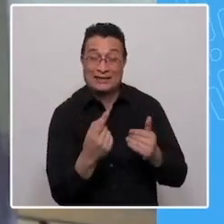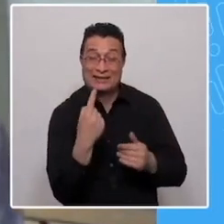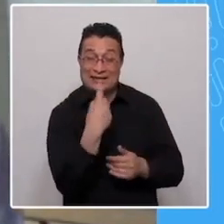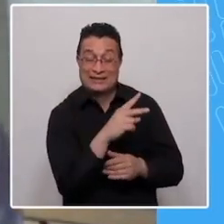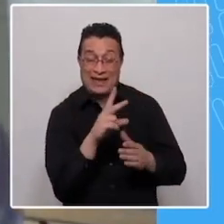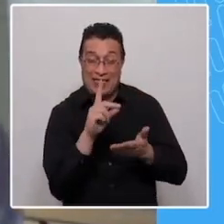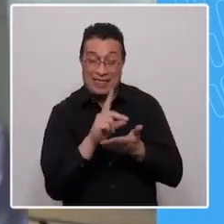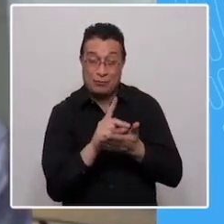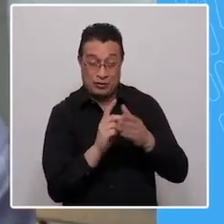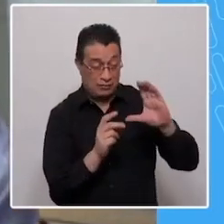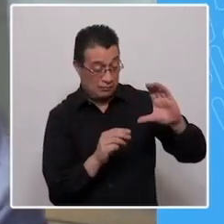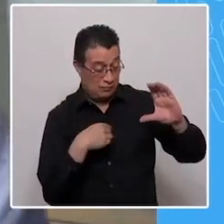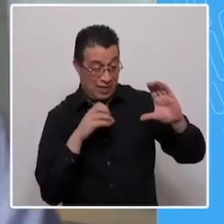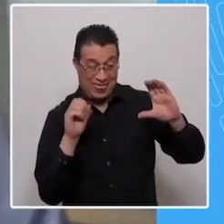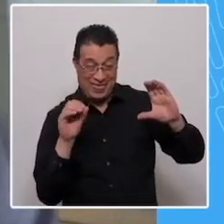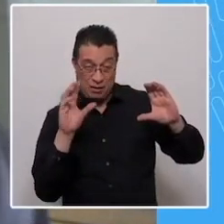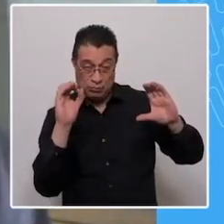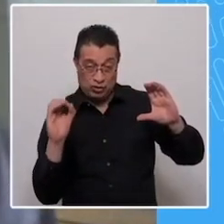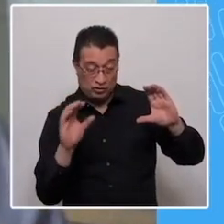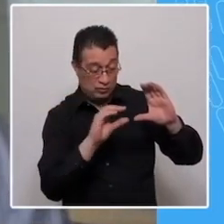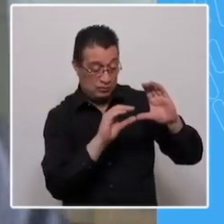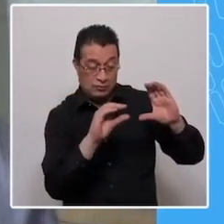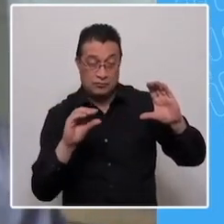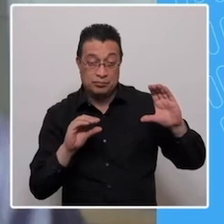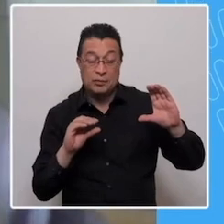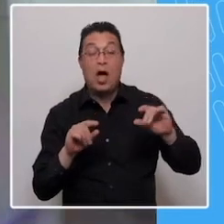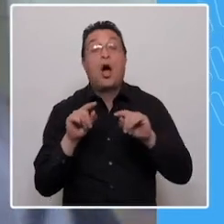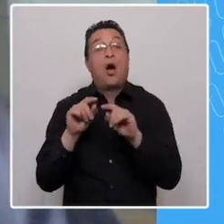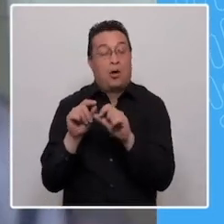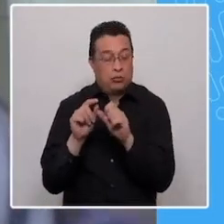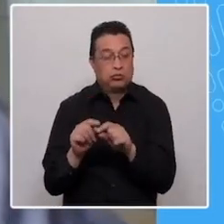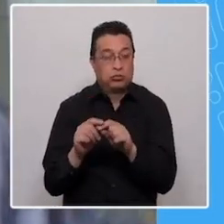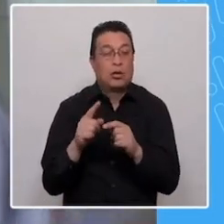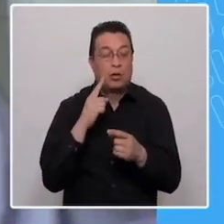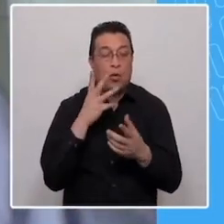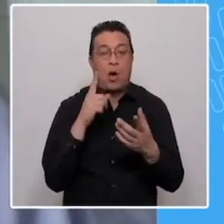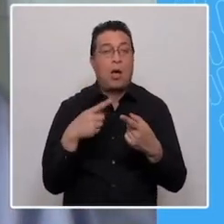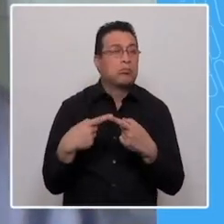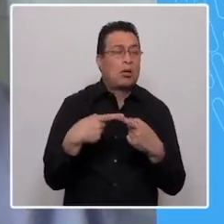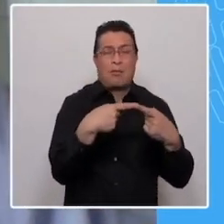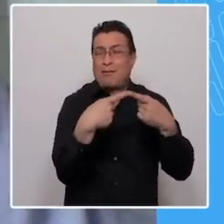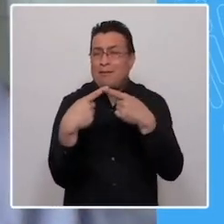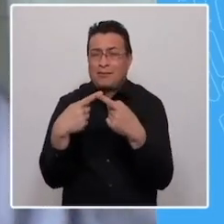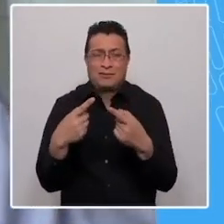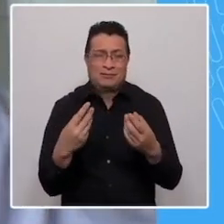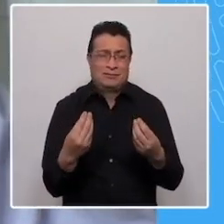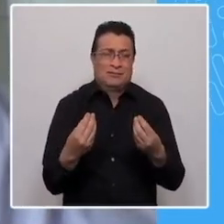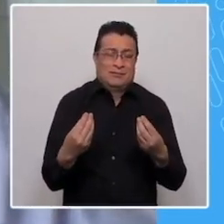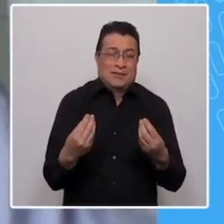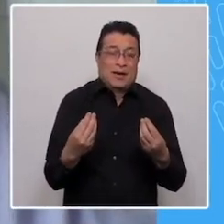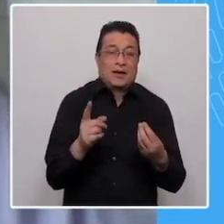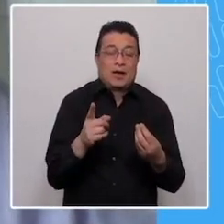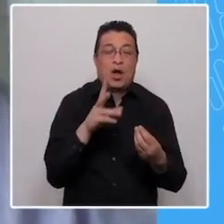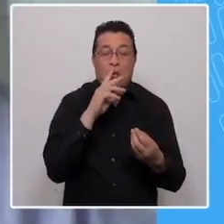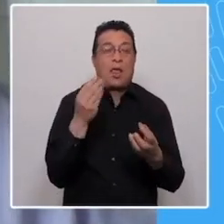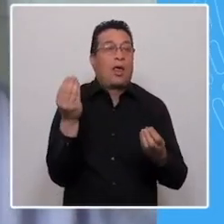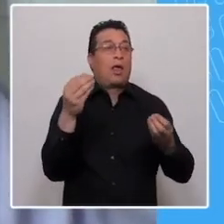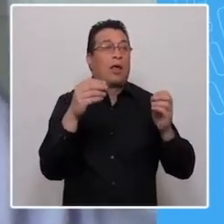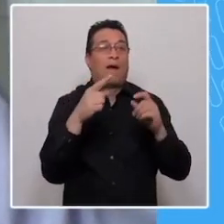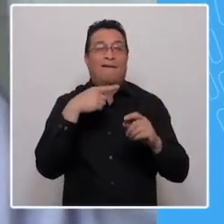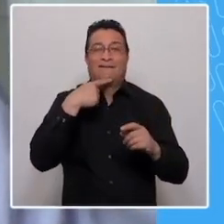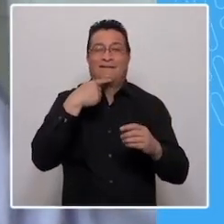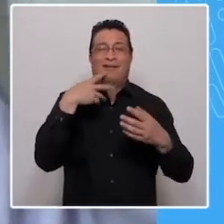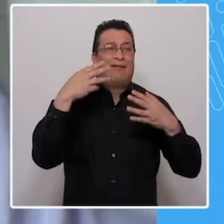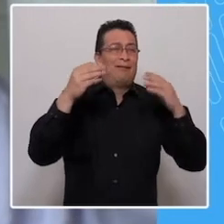Diputados, no es más que generar las instancias dadas para que se forme una pelea absurda, para que se farandulice la discusión y